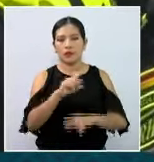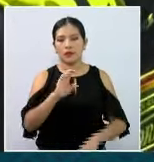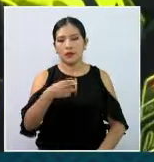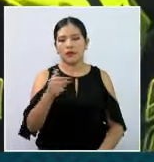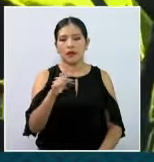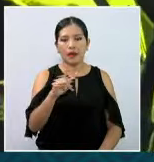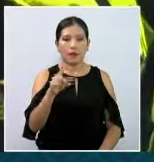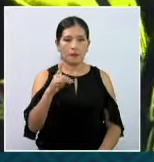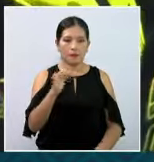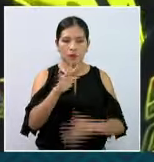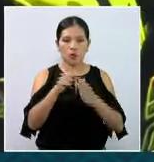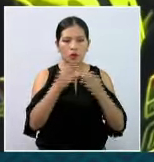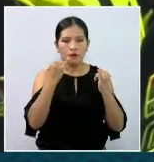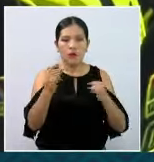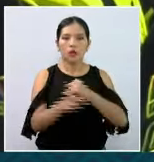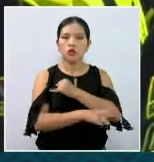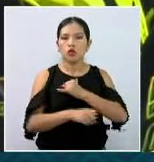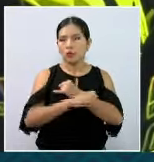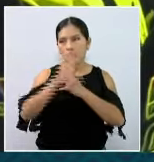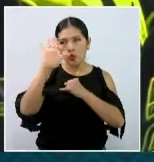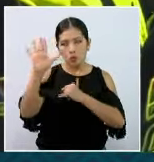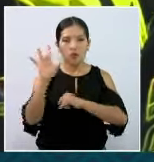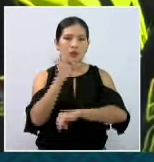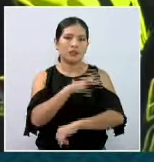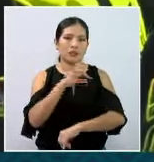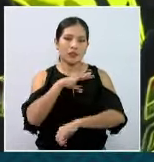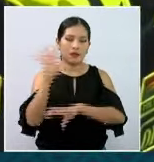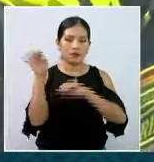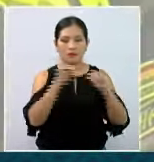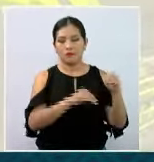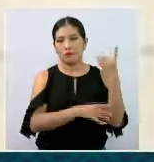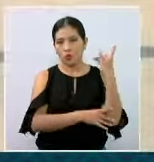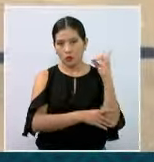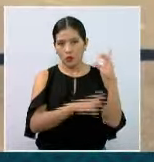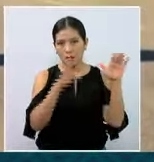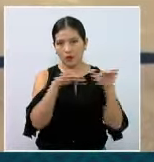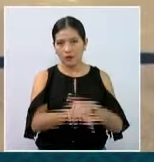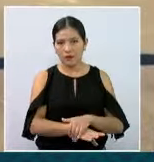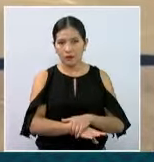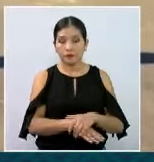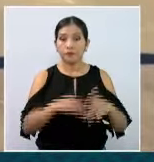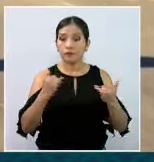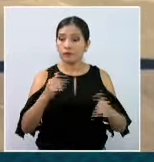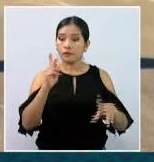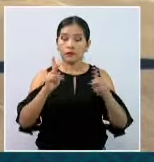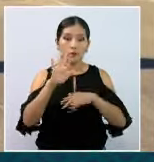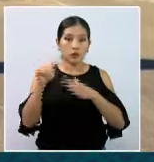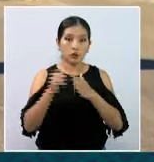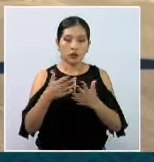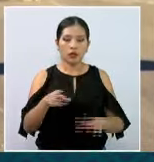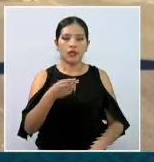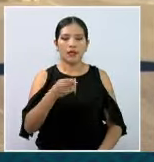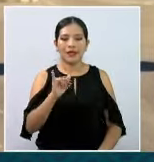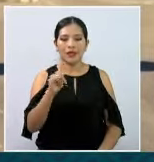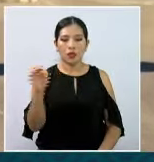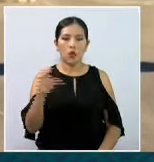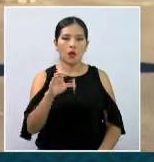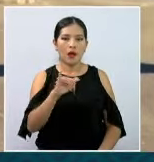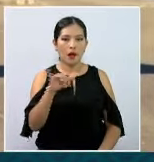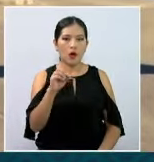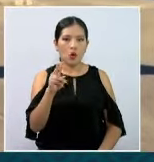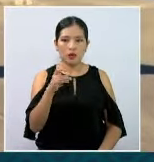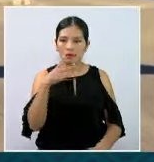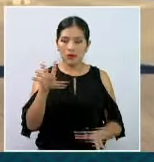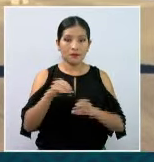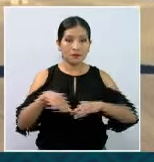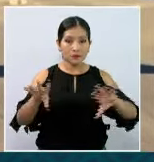cuales tenían reporte de robo en el país vecino de Chile. El personal que está dislocado en Hito Cajones y al llegar al lugar